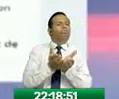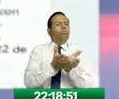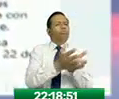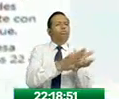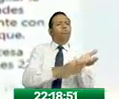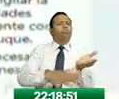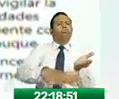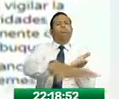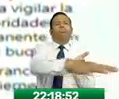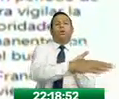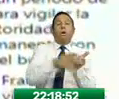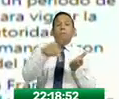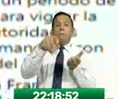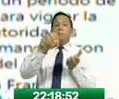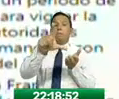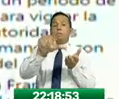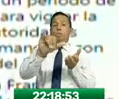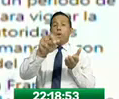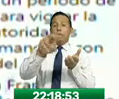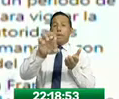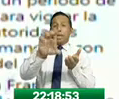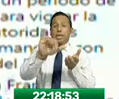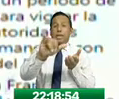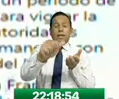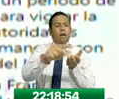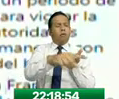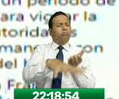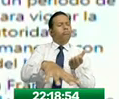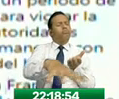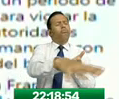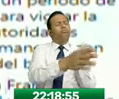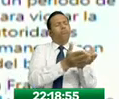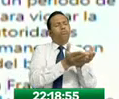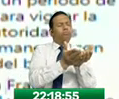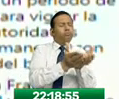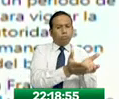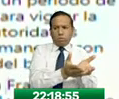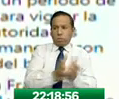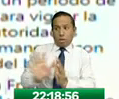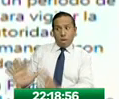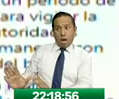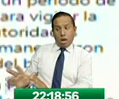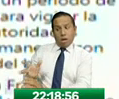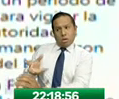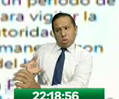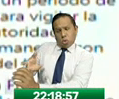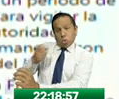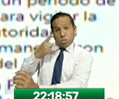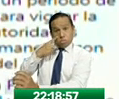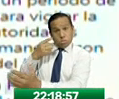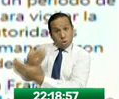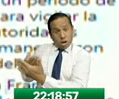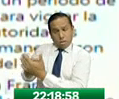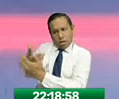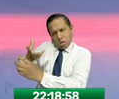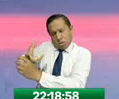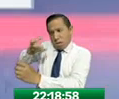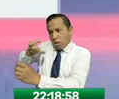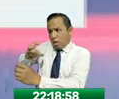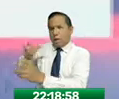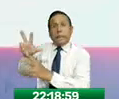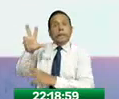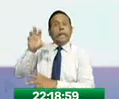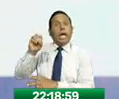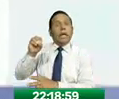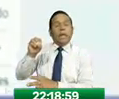la República Polinesia Francesa, se aseguró que de las 30 pruebas, 29 son positivas para COVID-19. Además,